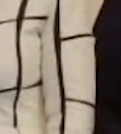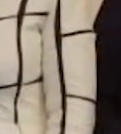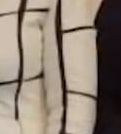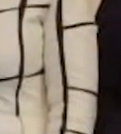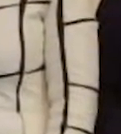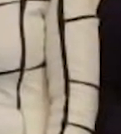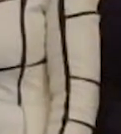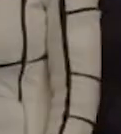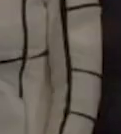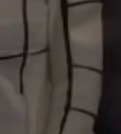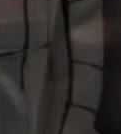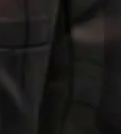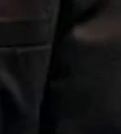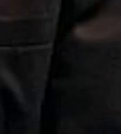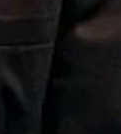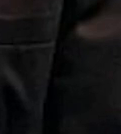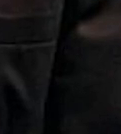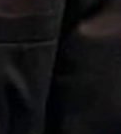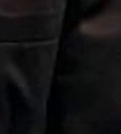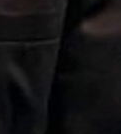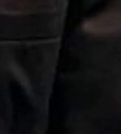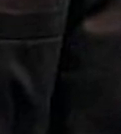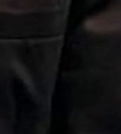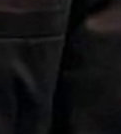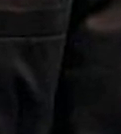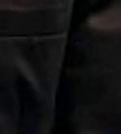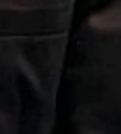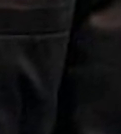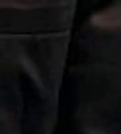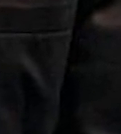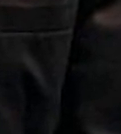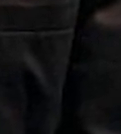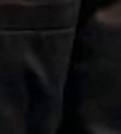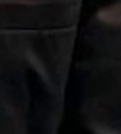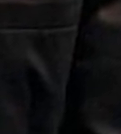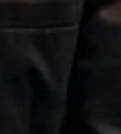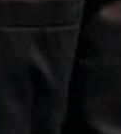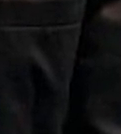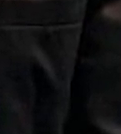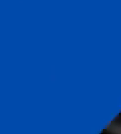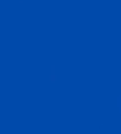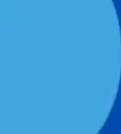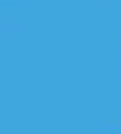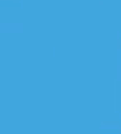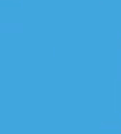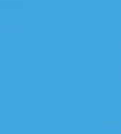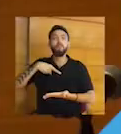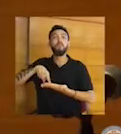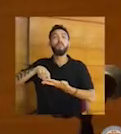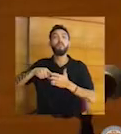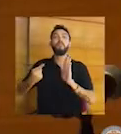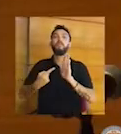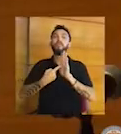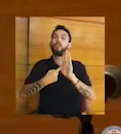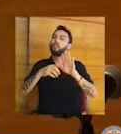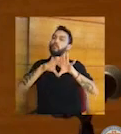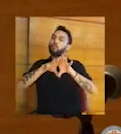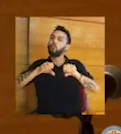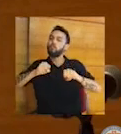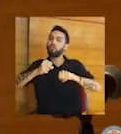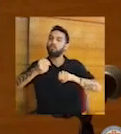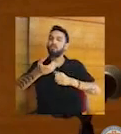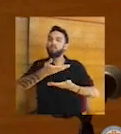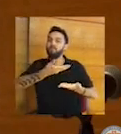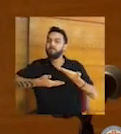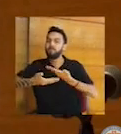esto a través de la entrega de herramientas teórico prácticas que contribuyen a mejorar su gestión con la